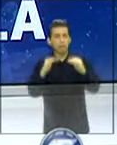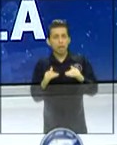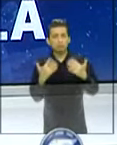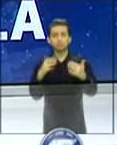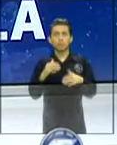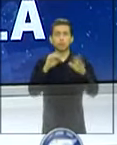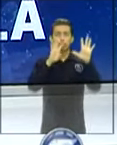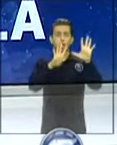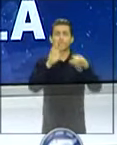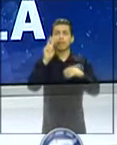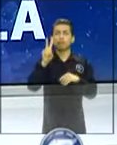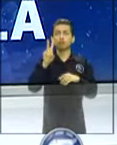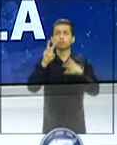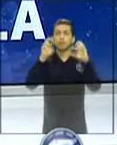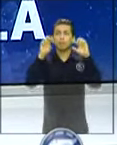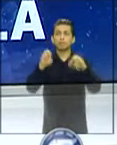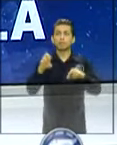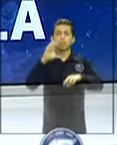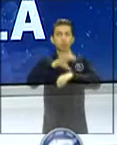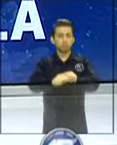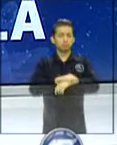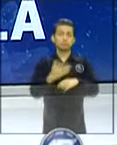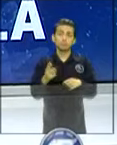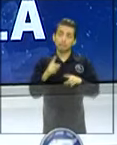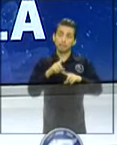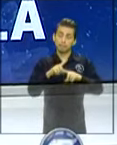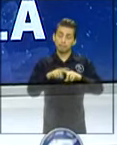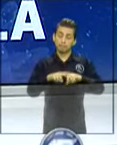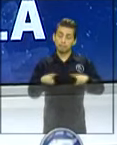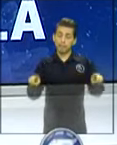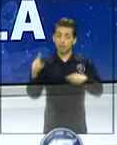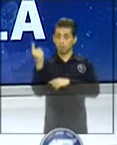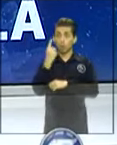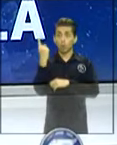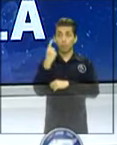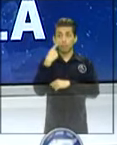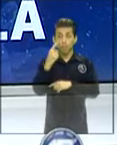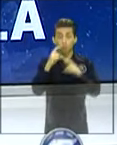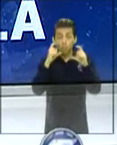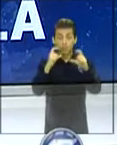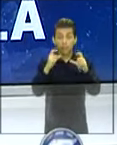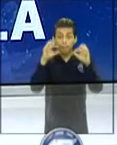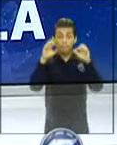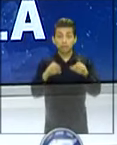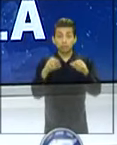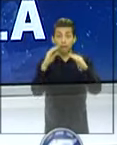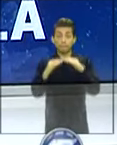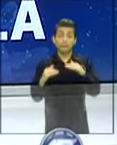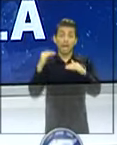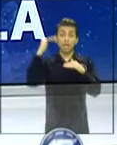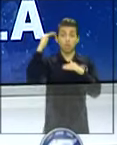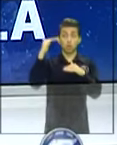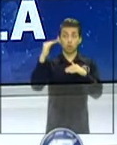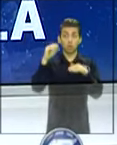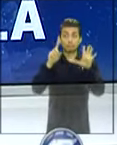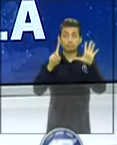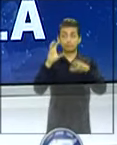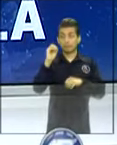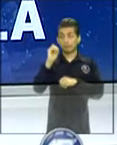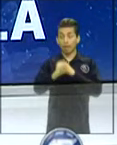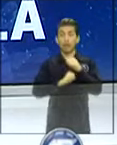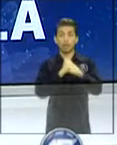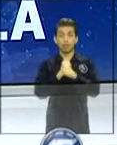proteger todavía a las personas mayores de 60 años que tienen un 12% de probabilidad de la enfermedad o